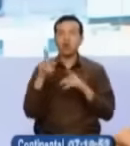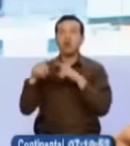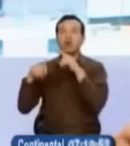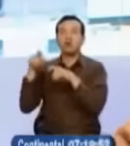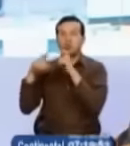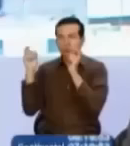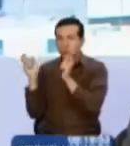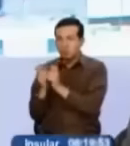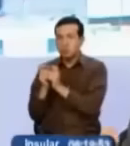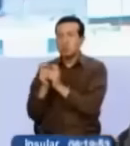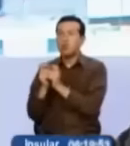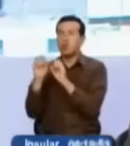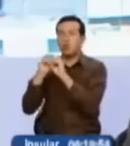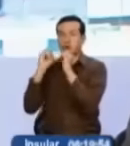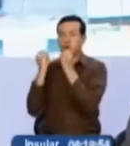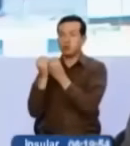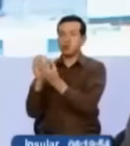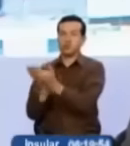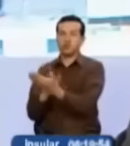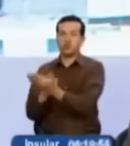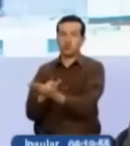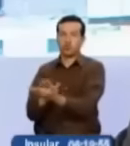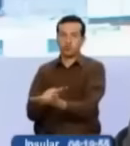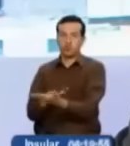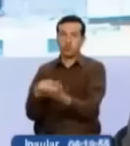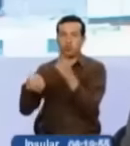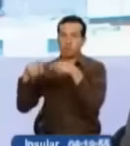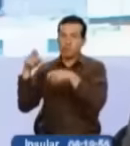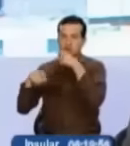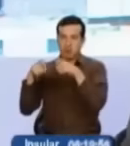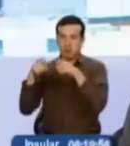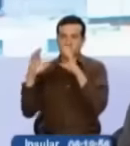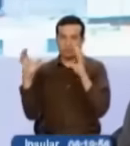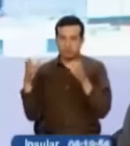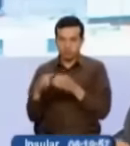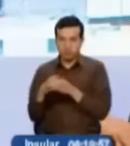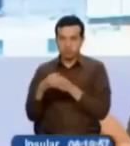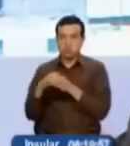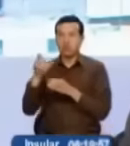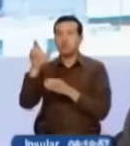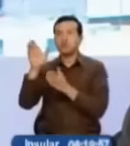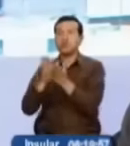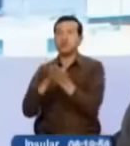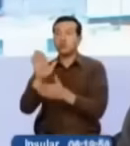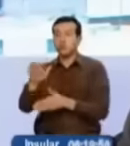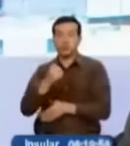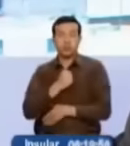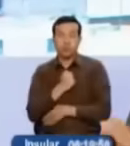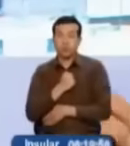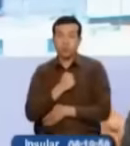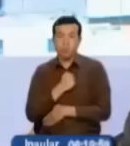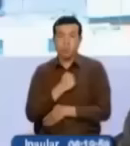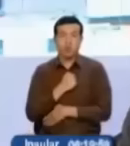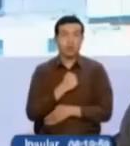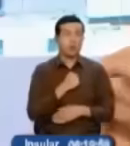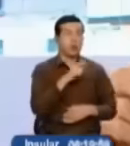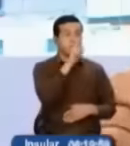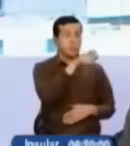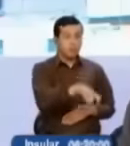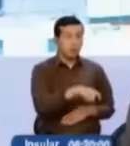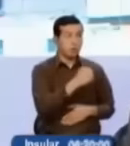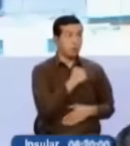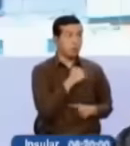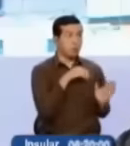relación es organización-socio. En el caso de cooperativas. Claro. Y el socio es dueño. El cliente no es dueño del